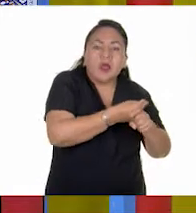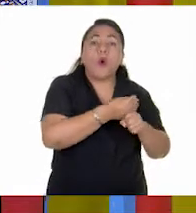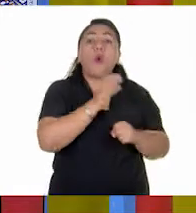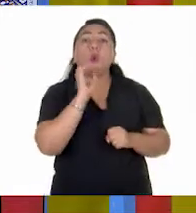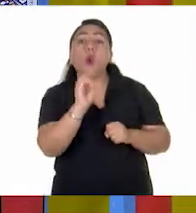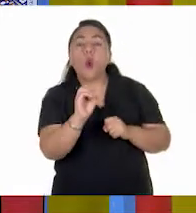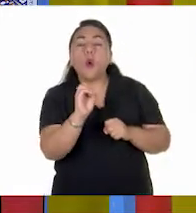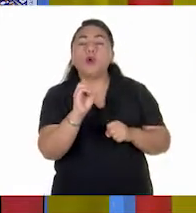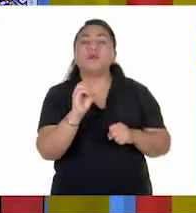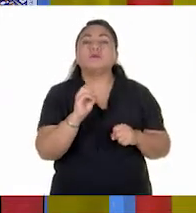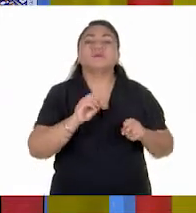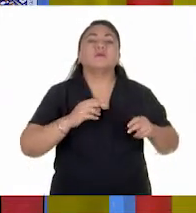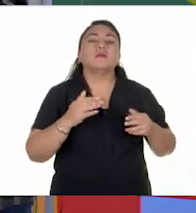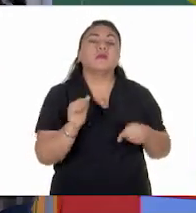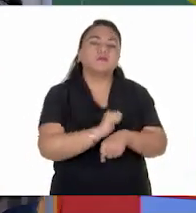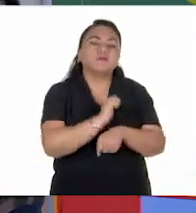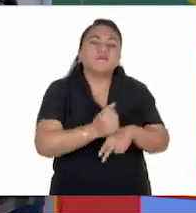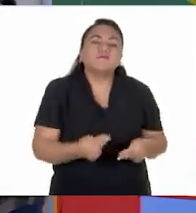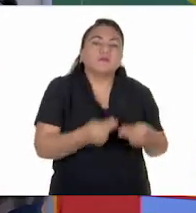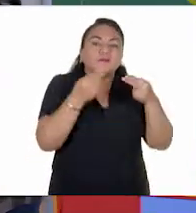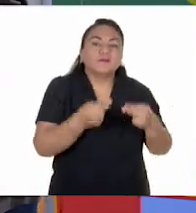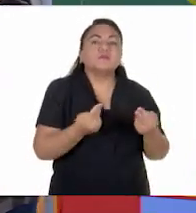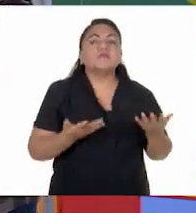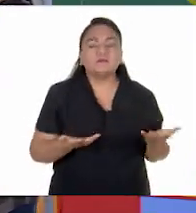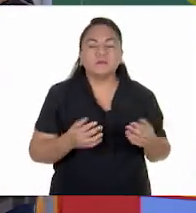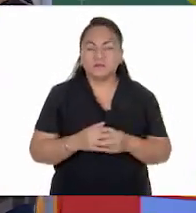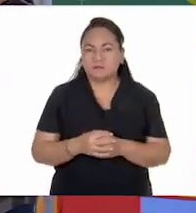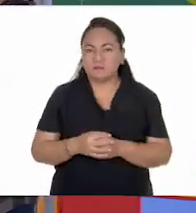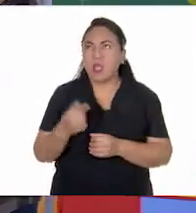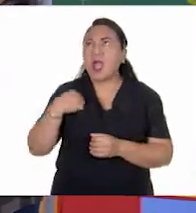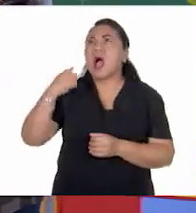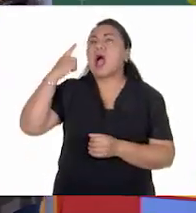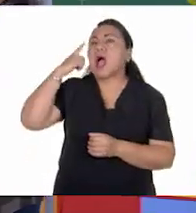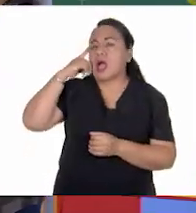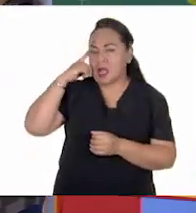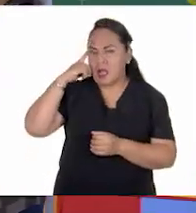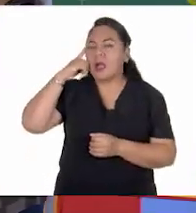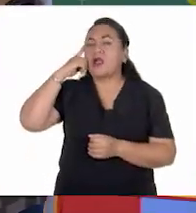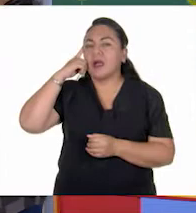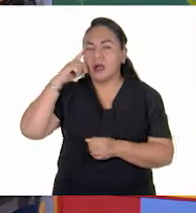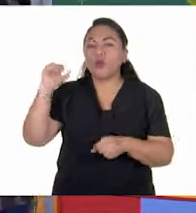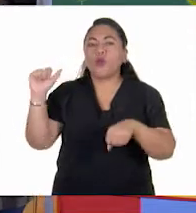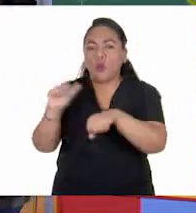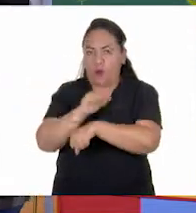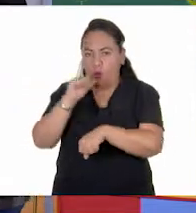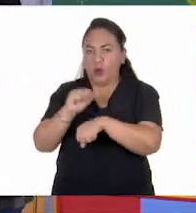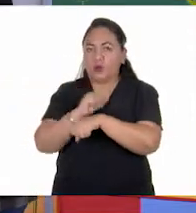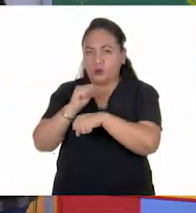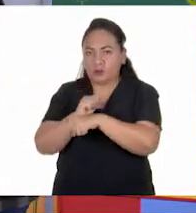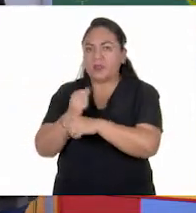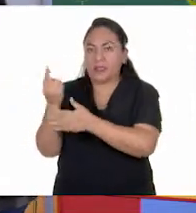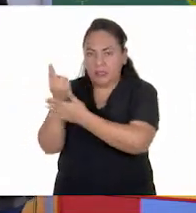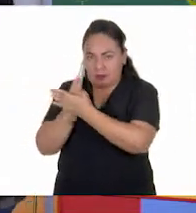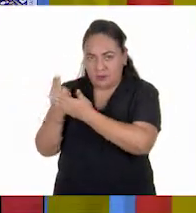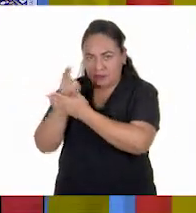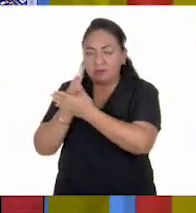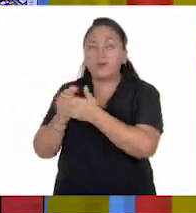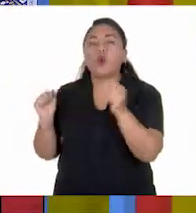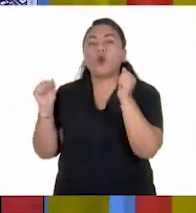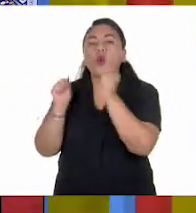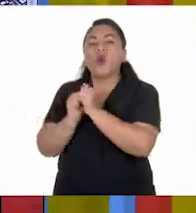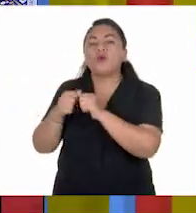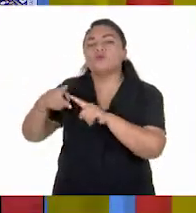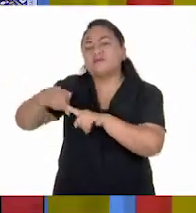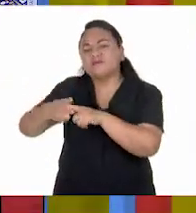que venden autos? A ver, a mí se me ocurre entonces poner un coche y alguna herramienta. Perfecto. Ustedes en